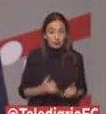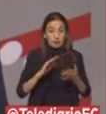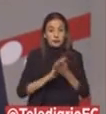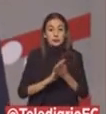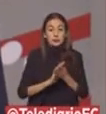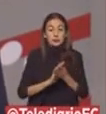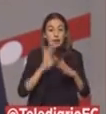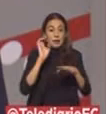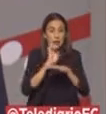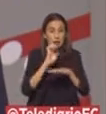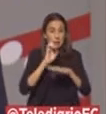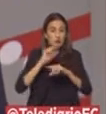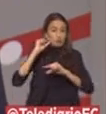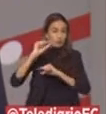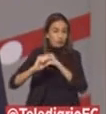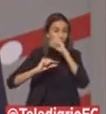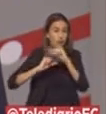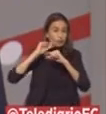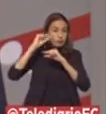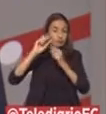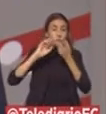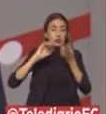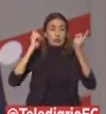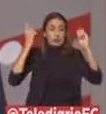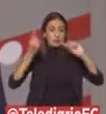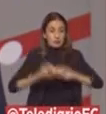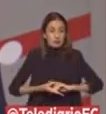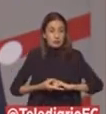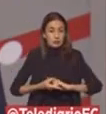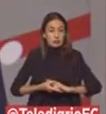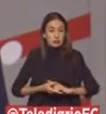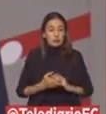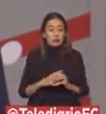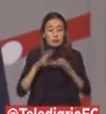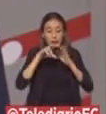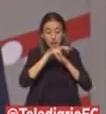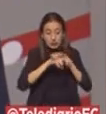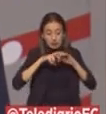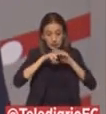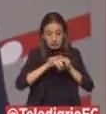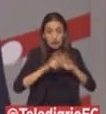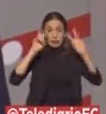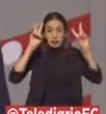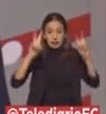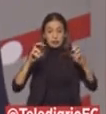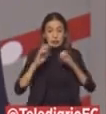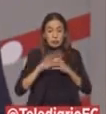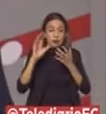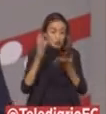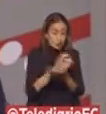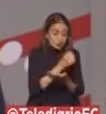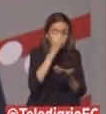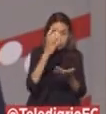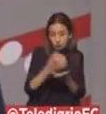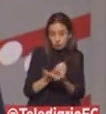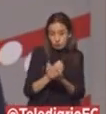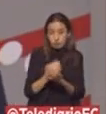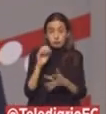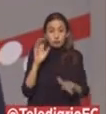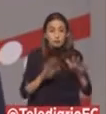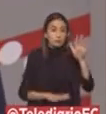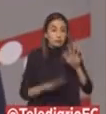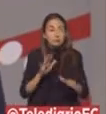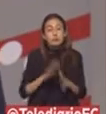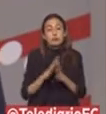que el ecuador está dando la exploración que el ecuador está comenzando a hacer los temas mineros recuperar ese conocimiento y esas y esas